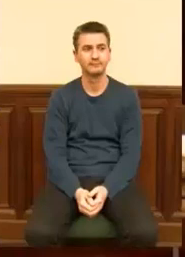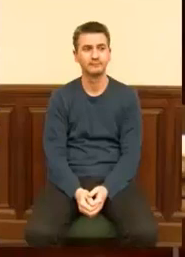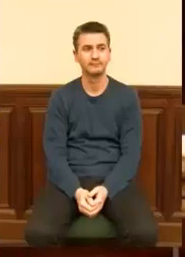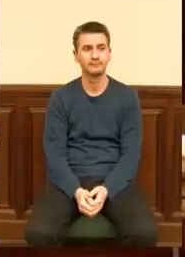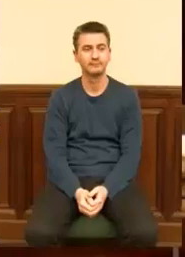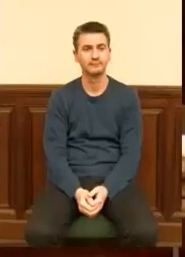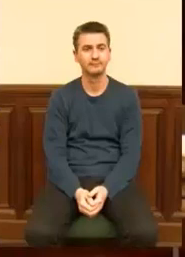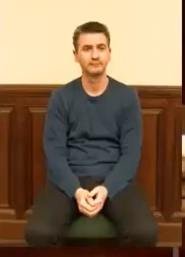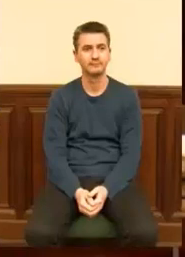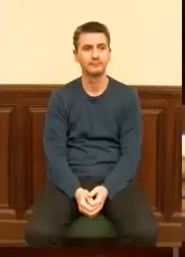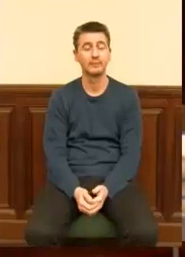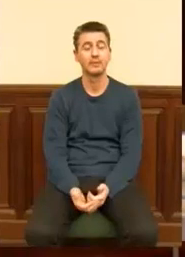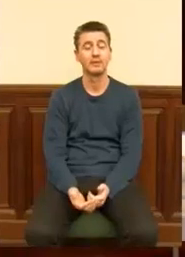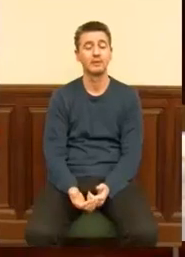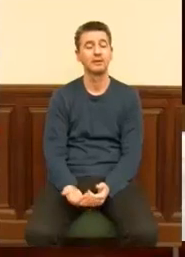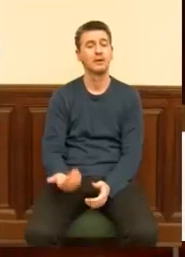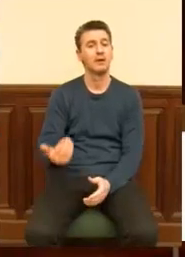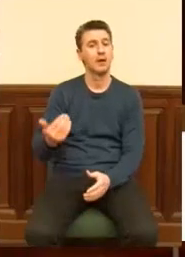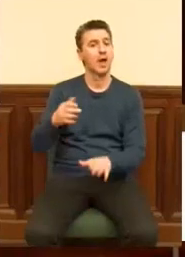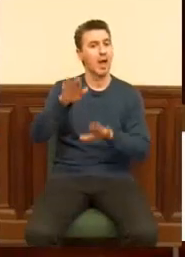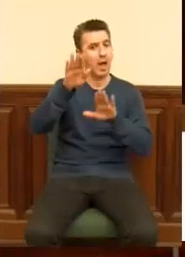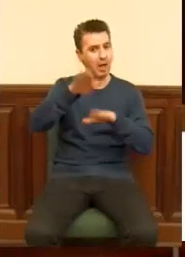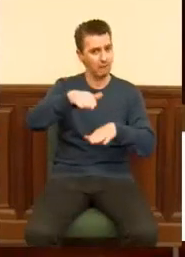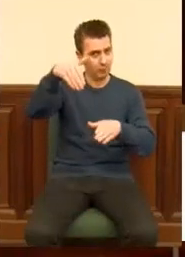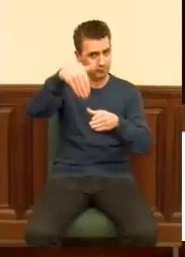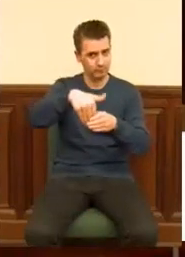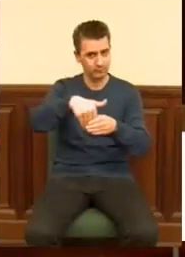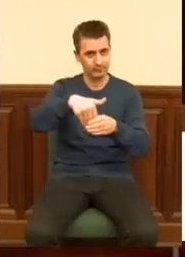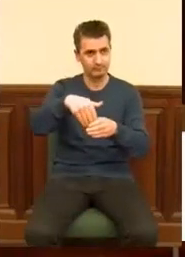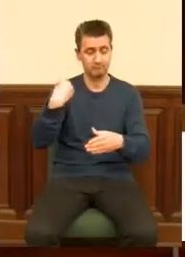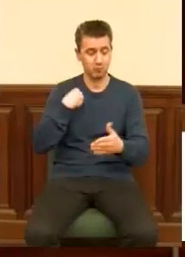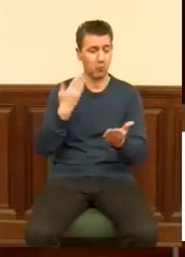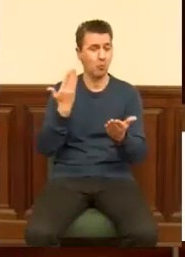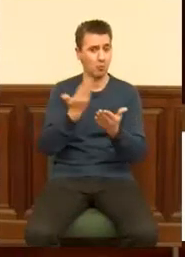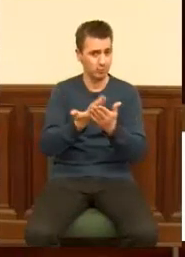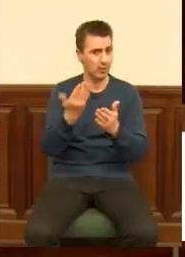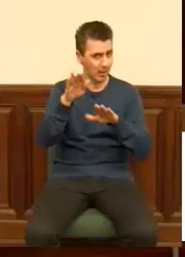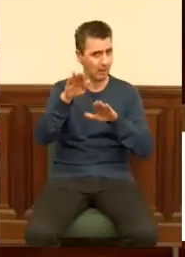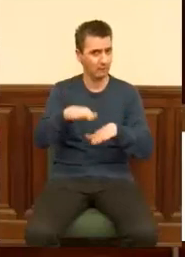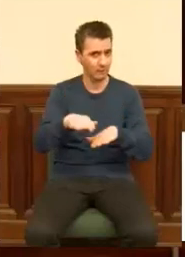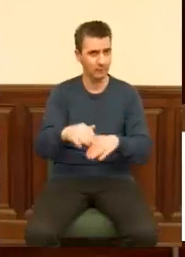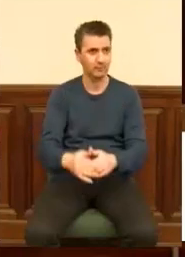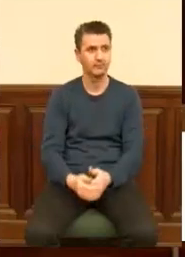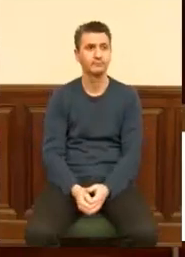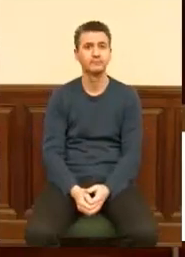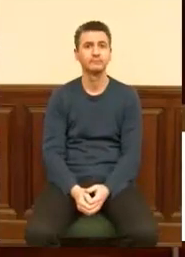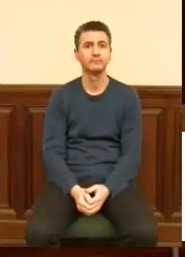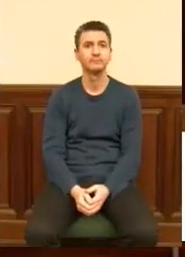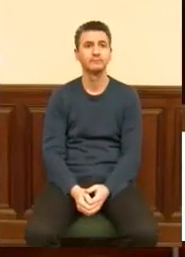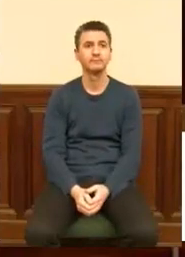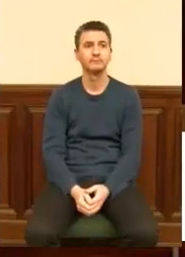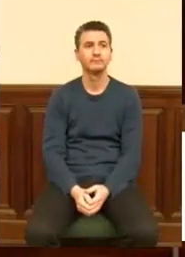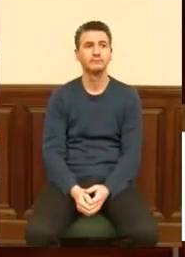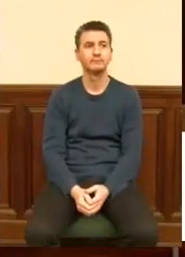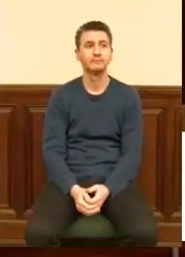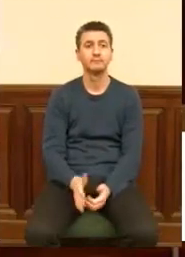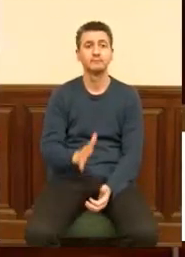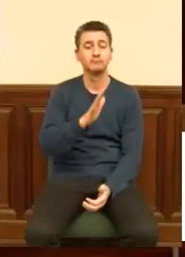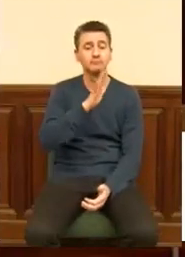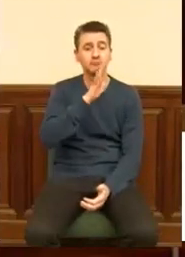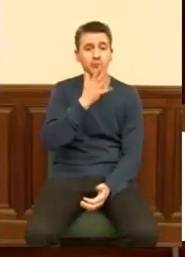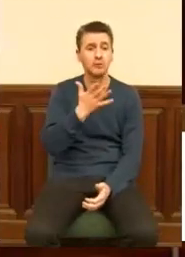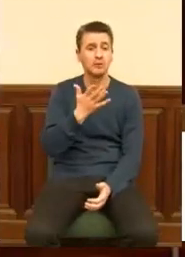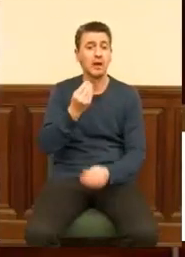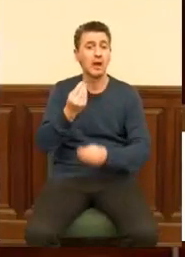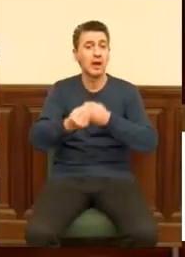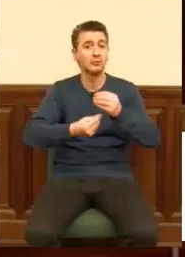Díaz, votaremos a favor de esta moción porque nos parece que toda actuación pública